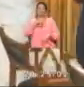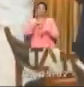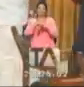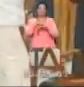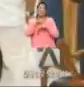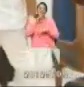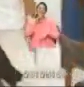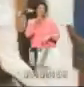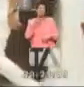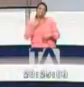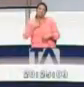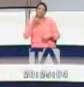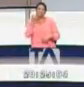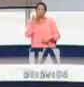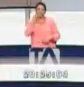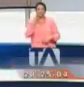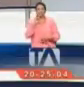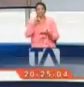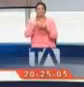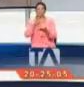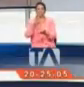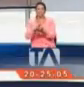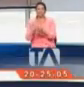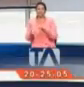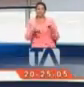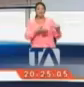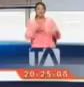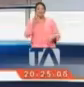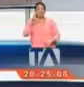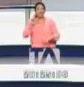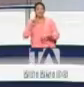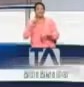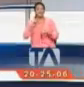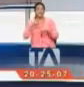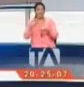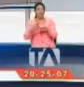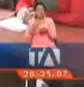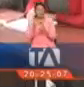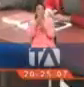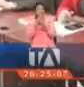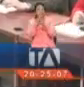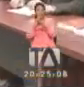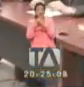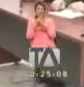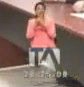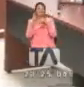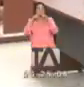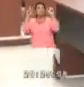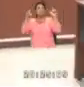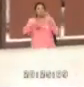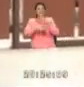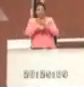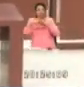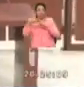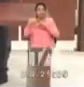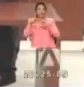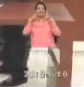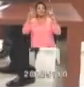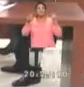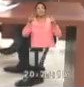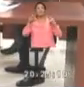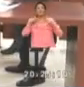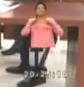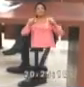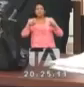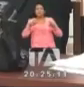Acoto, 24 horas. Tres exfuncionarios de Petroecuador y un contratista fueron llamados a juicio por el delito de delincuencia